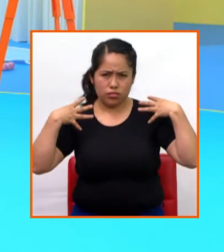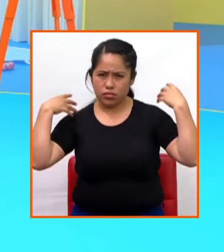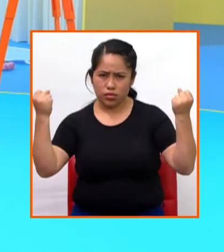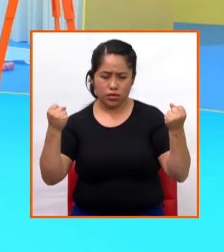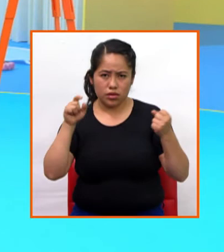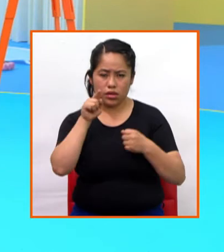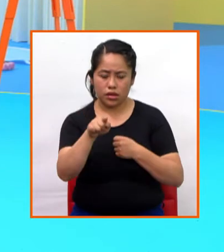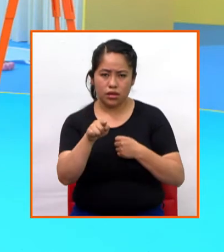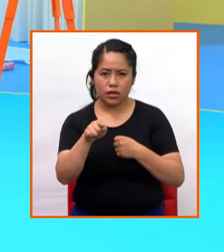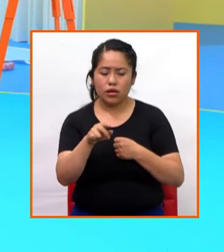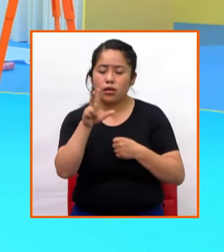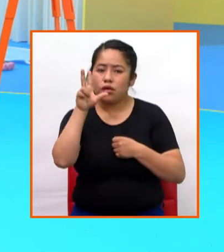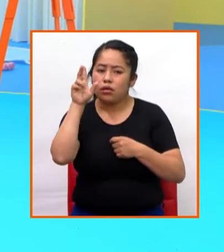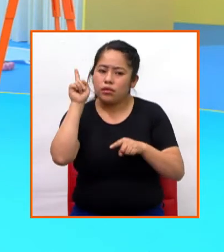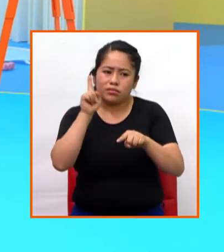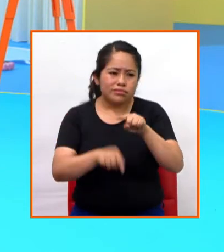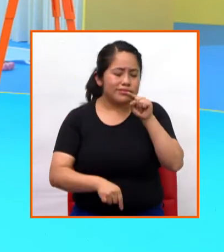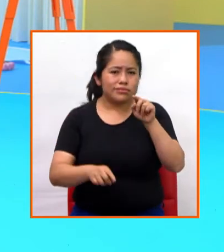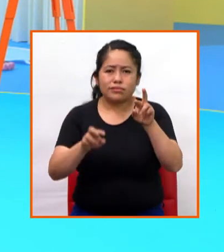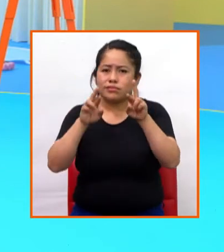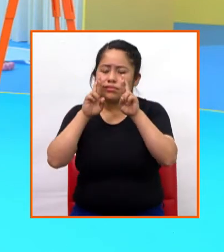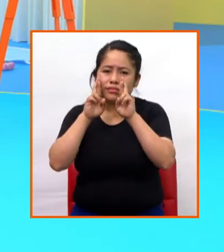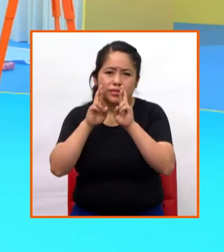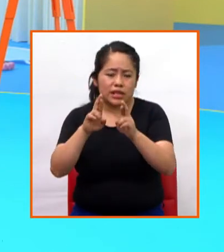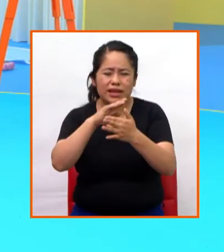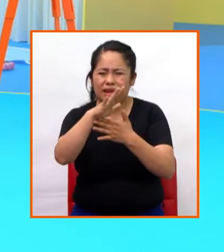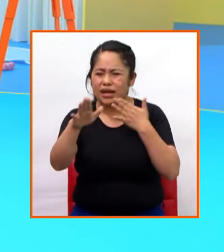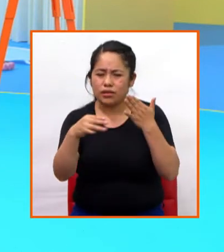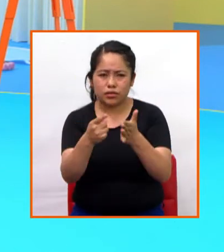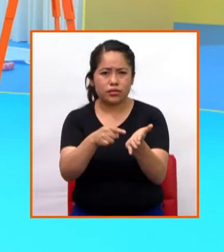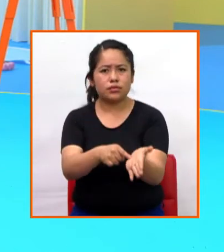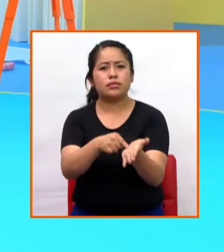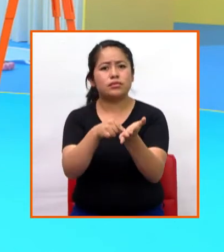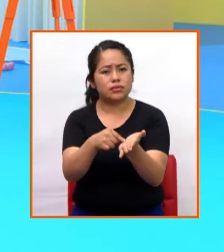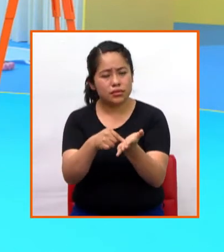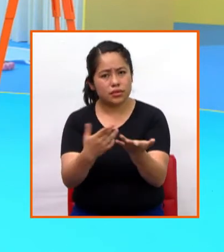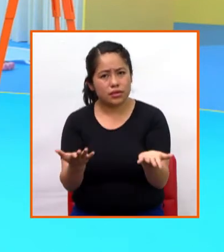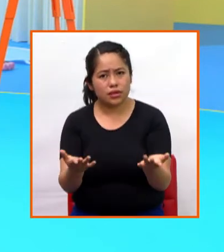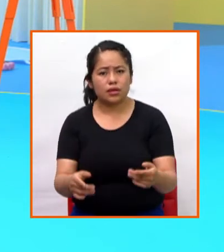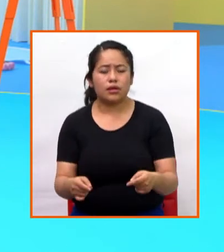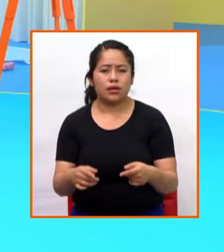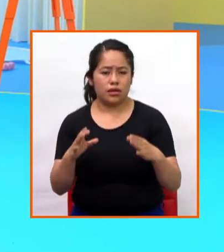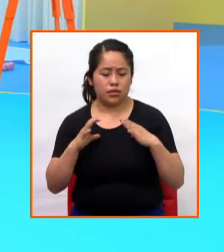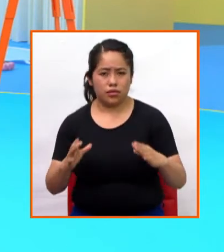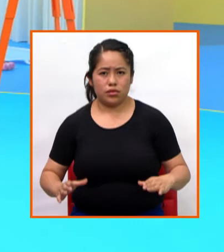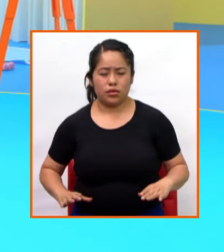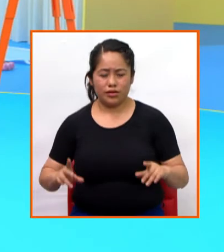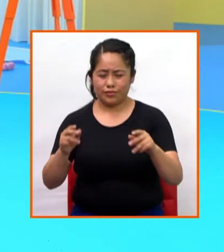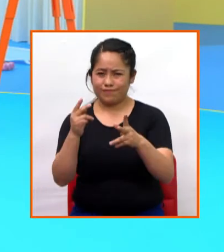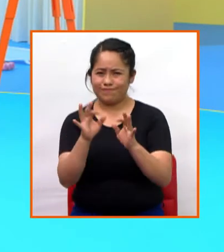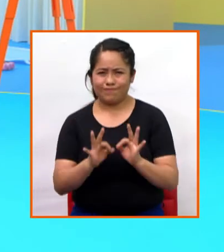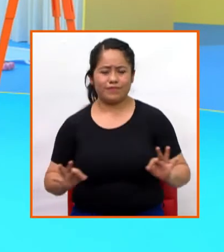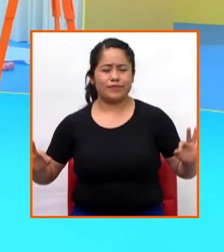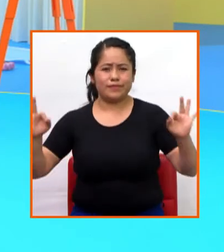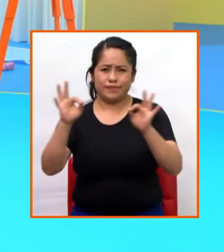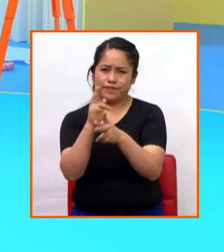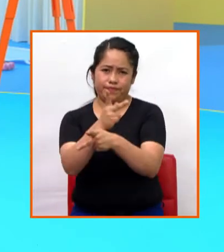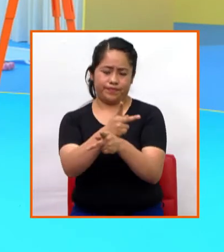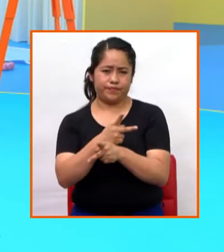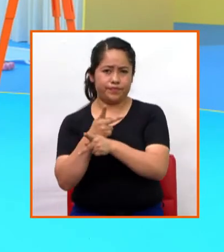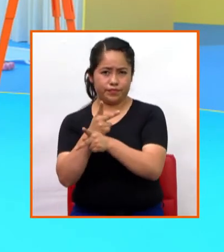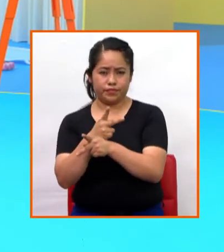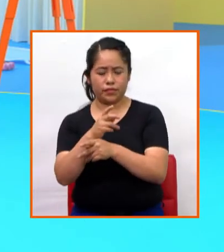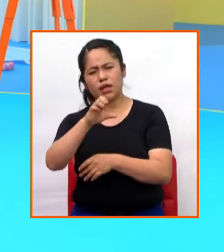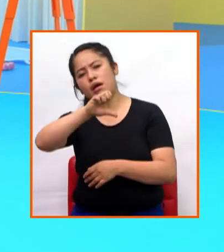no pudiéramos responder a todas las exigencias que tengamos. Entonces es muy importante cuidarlo. También te tengo